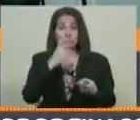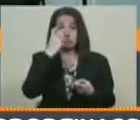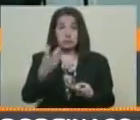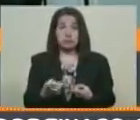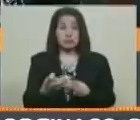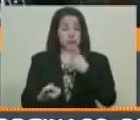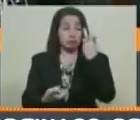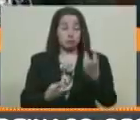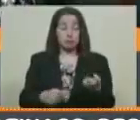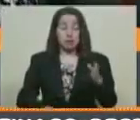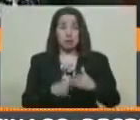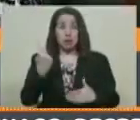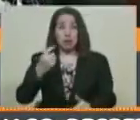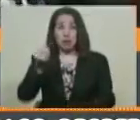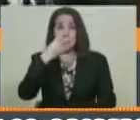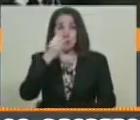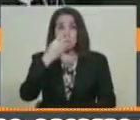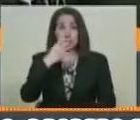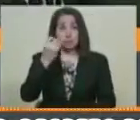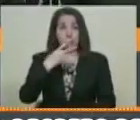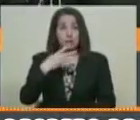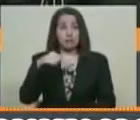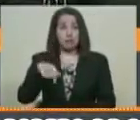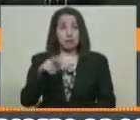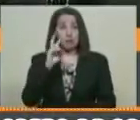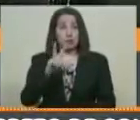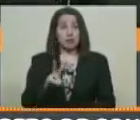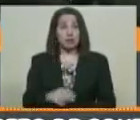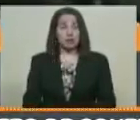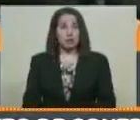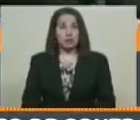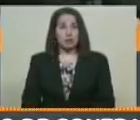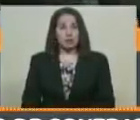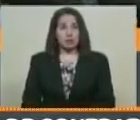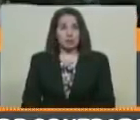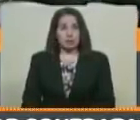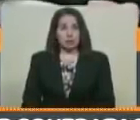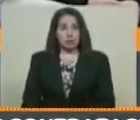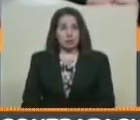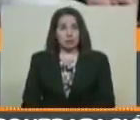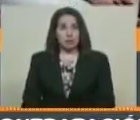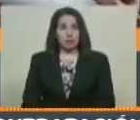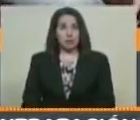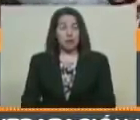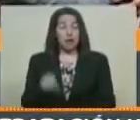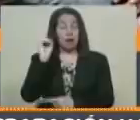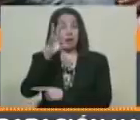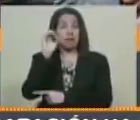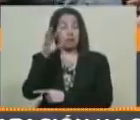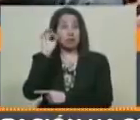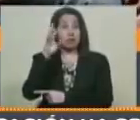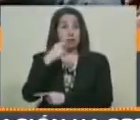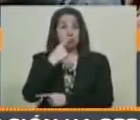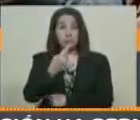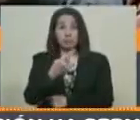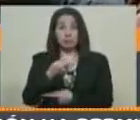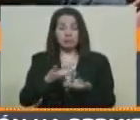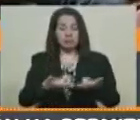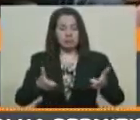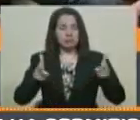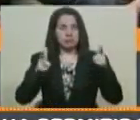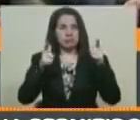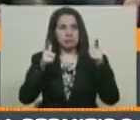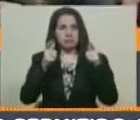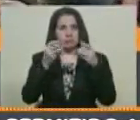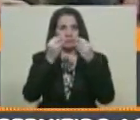realizan en el Palacio de Miraflores. Como les comentaba, a través de esta fundación se ha permitido